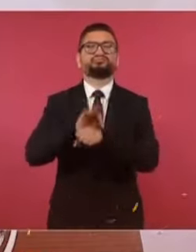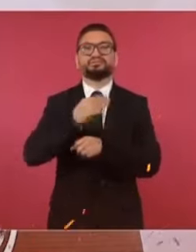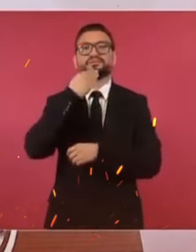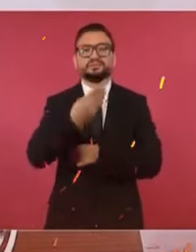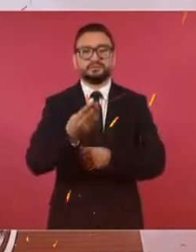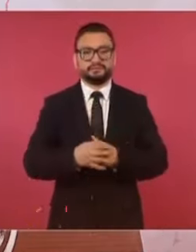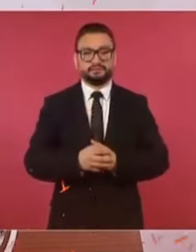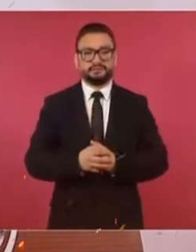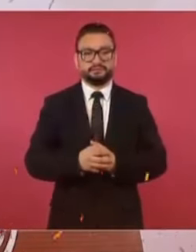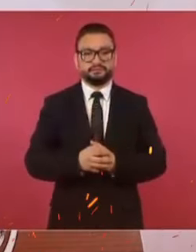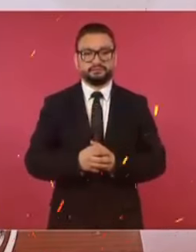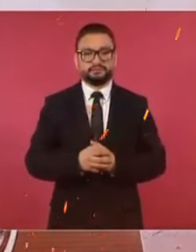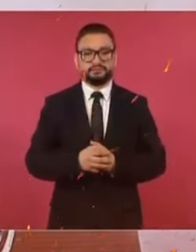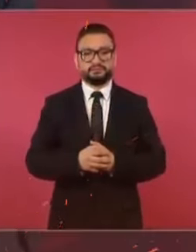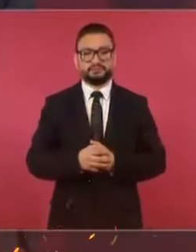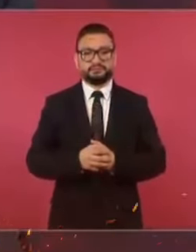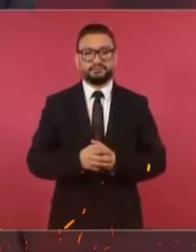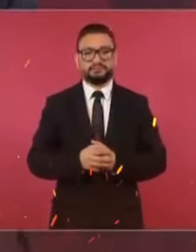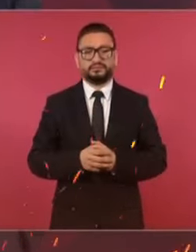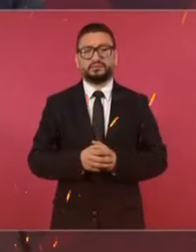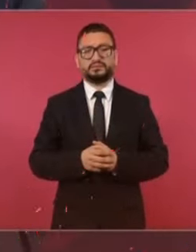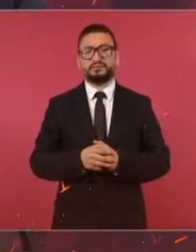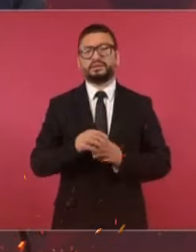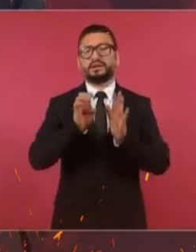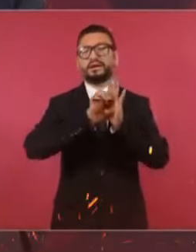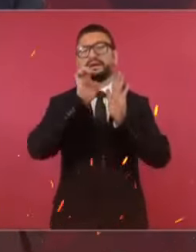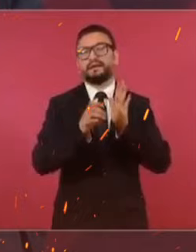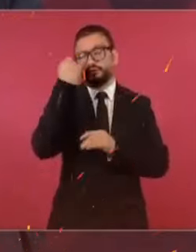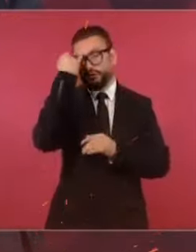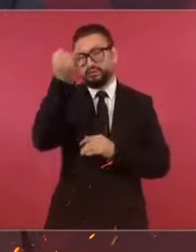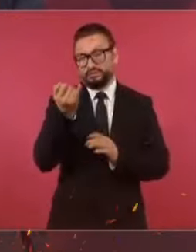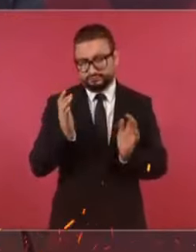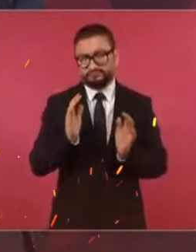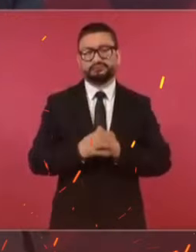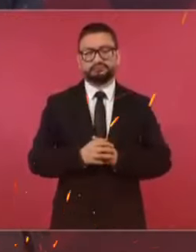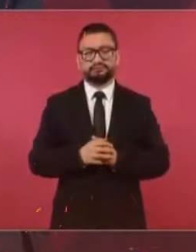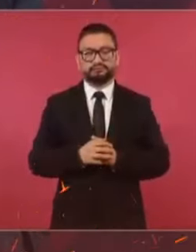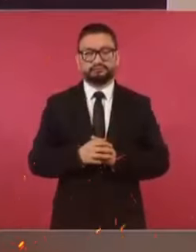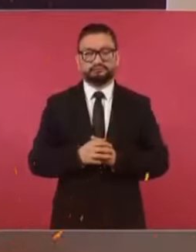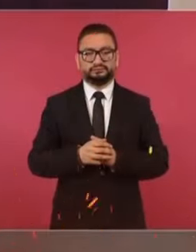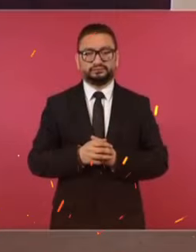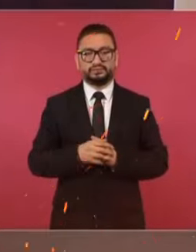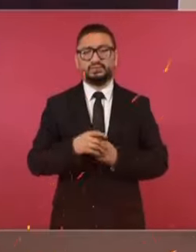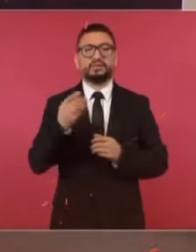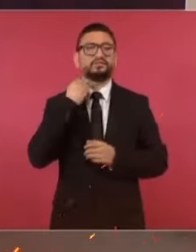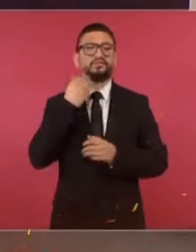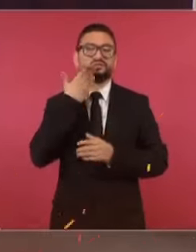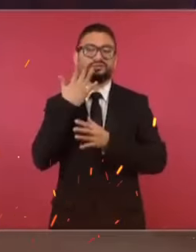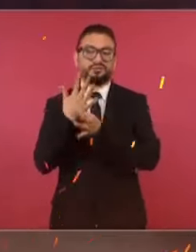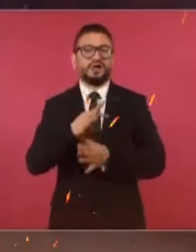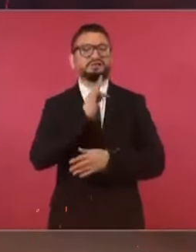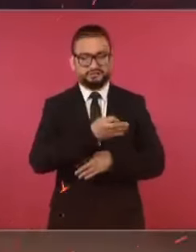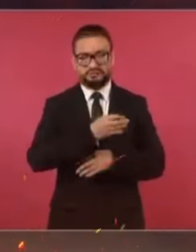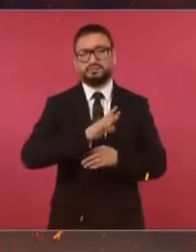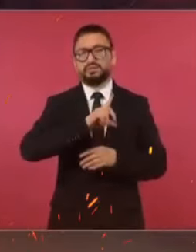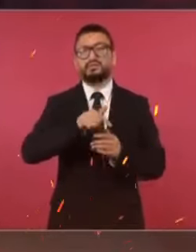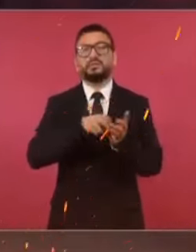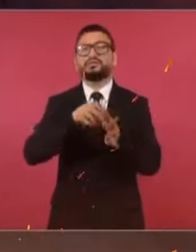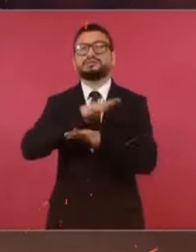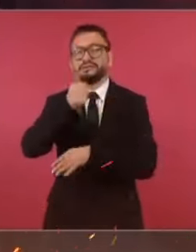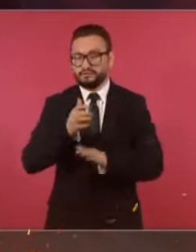Vamos a suponer, a aceptar sin conceder, como dicen los abogados, de que no se lleve a cabo la